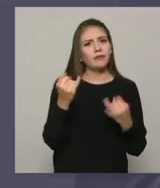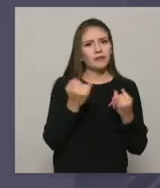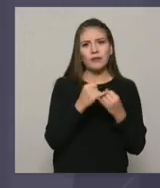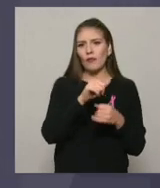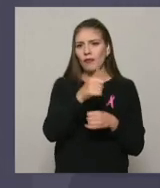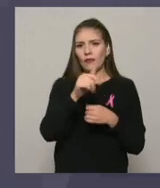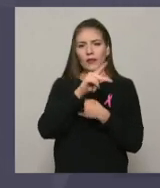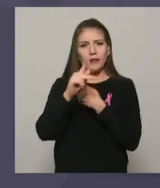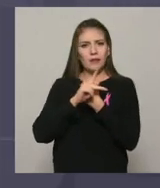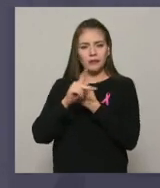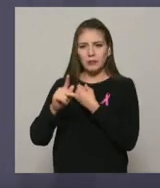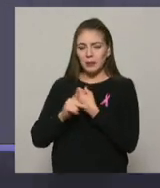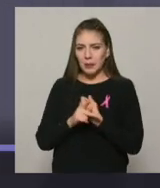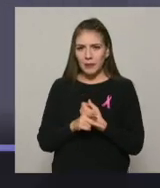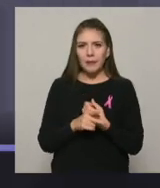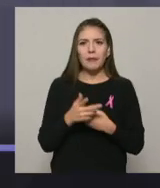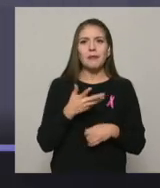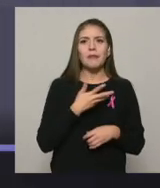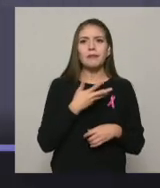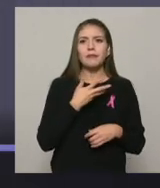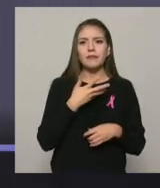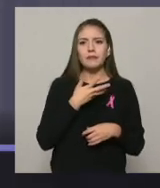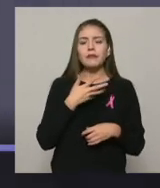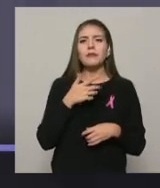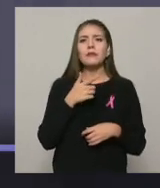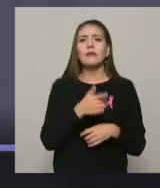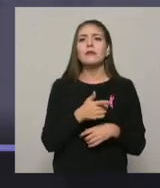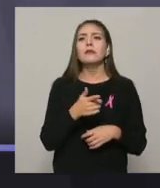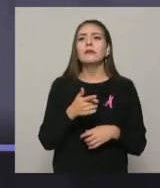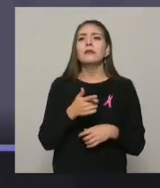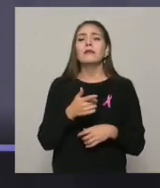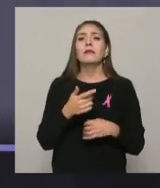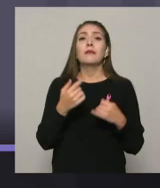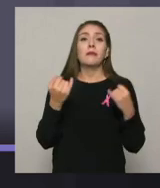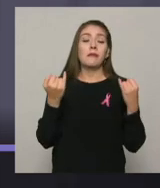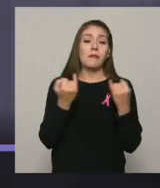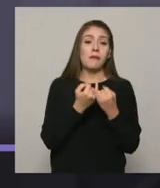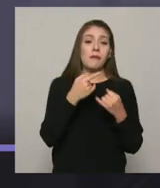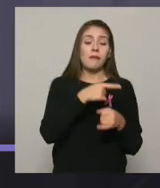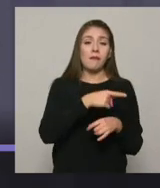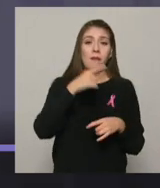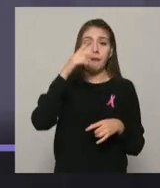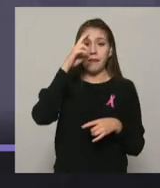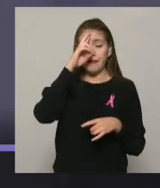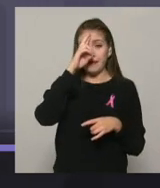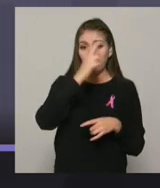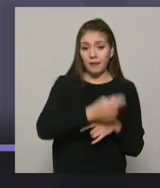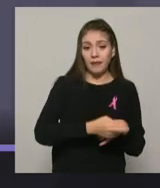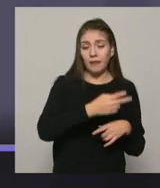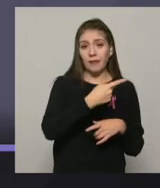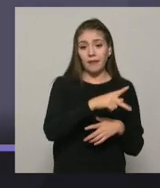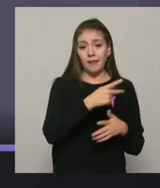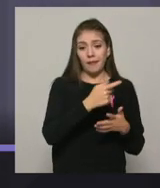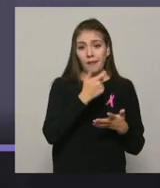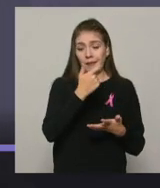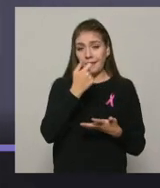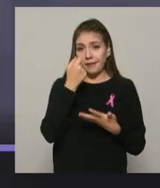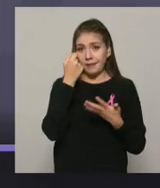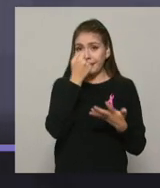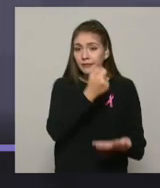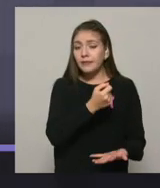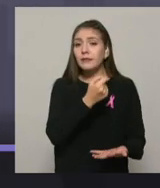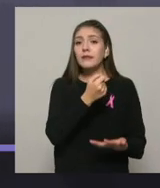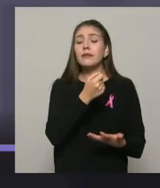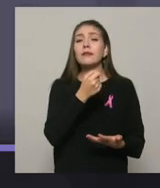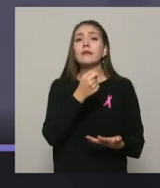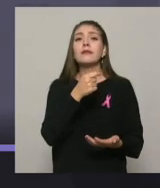de mucha restricción, y ellos al hacer también tener restricción presupuestal,